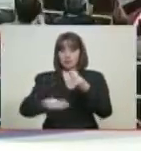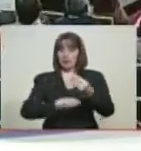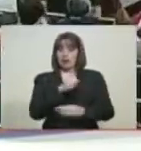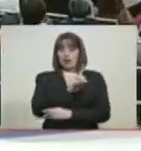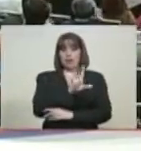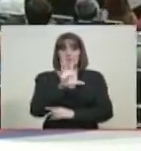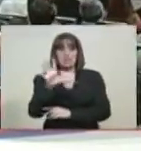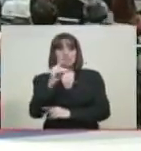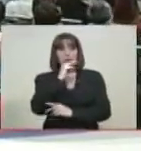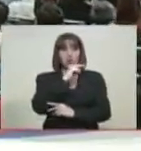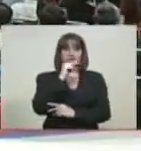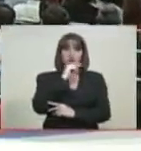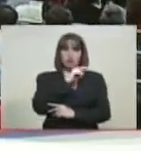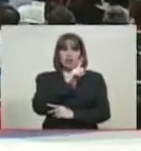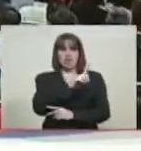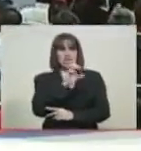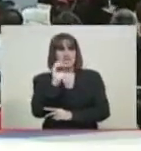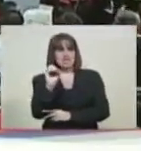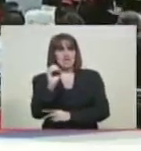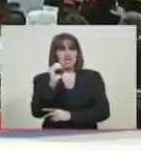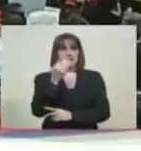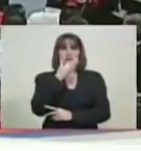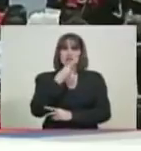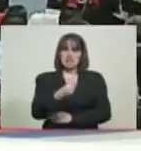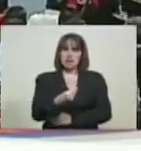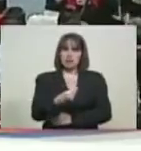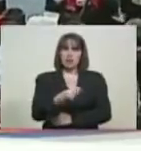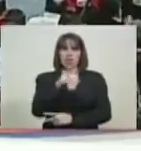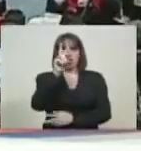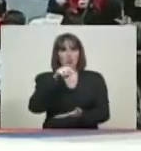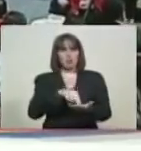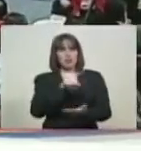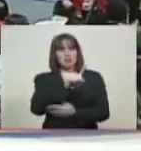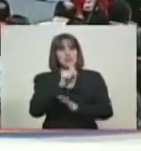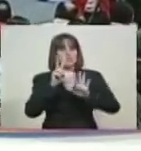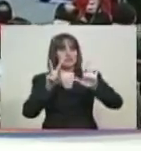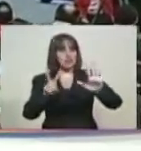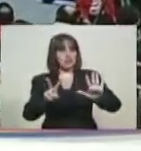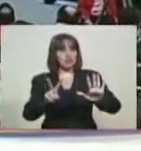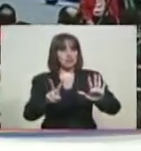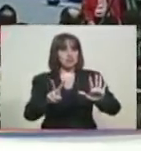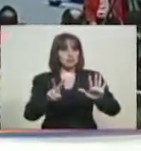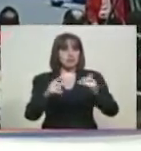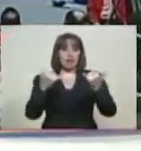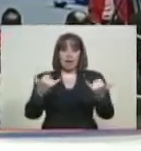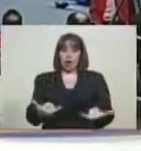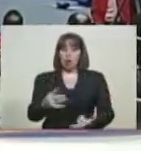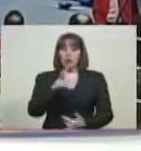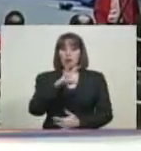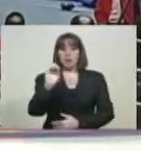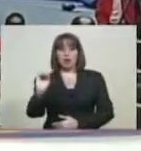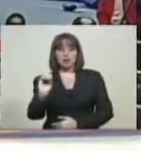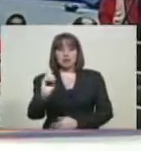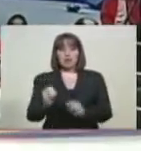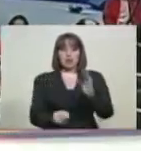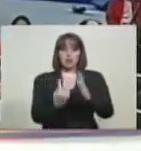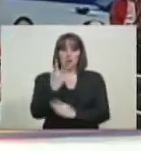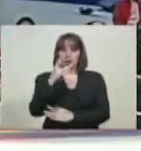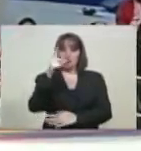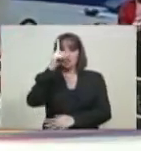del 15 de octubre 10 de diciembre del 2017 y del 20 de mayo de este año